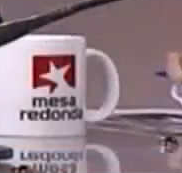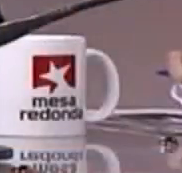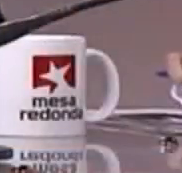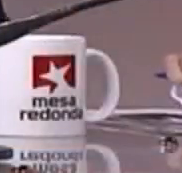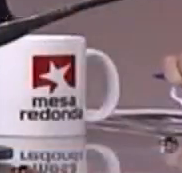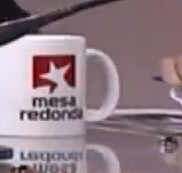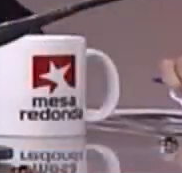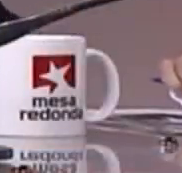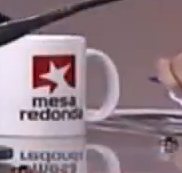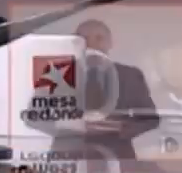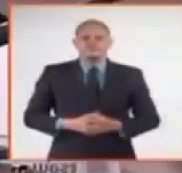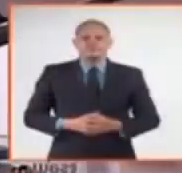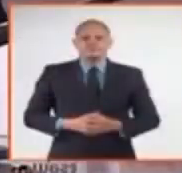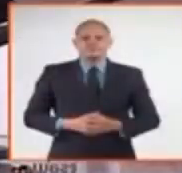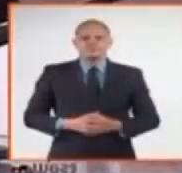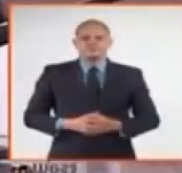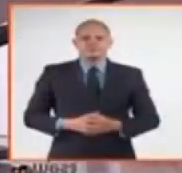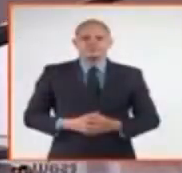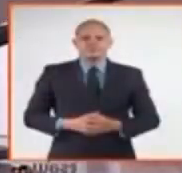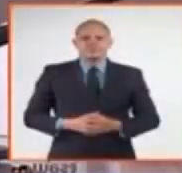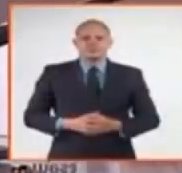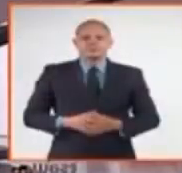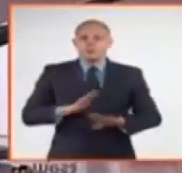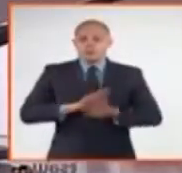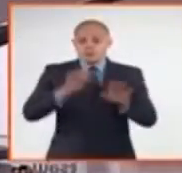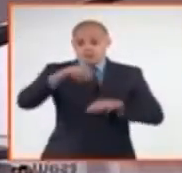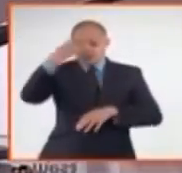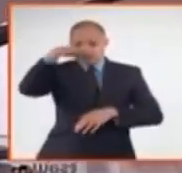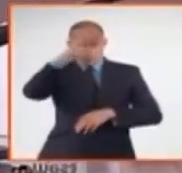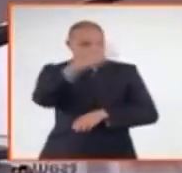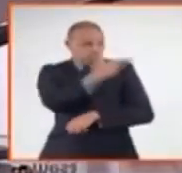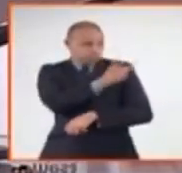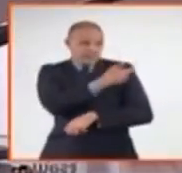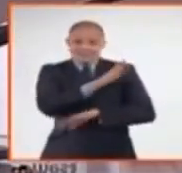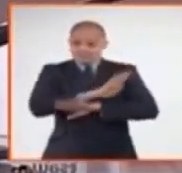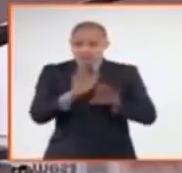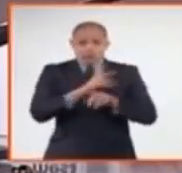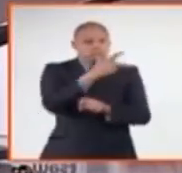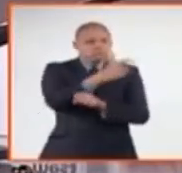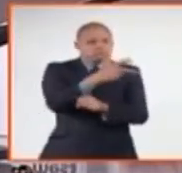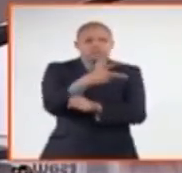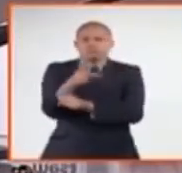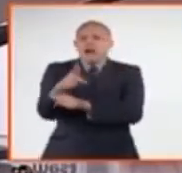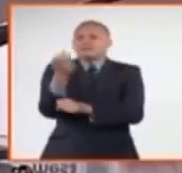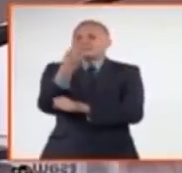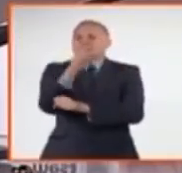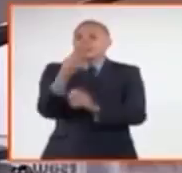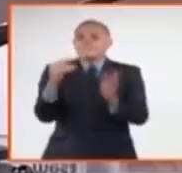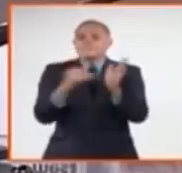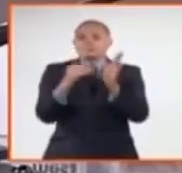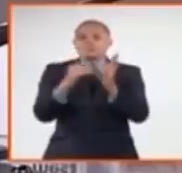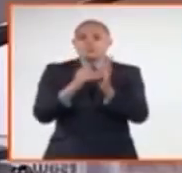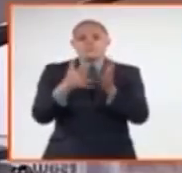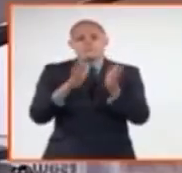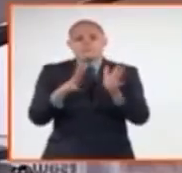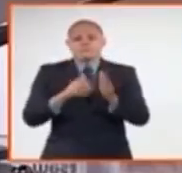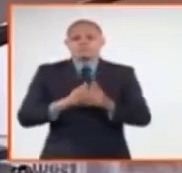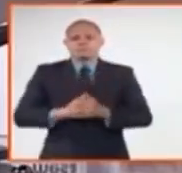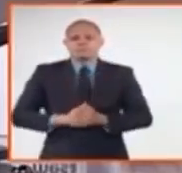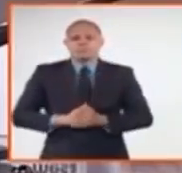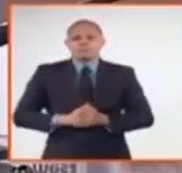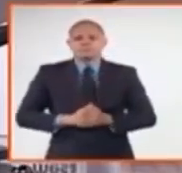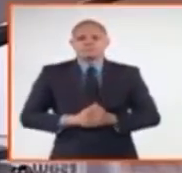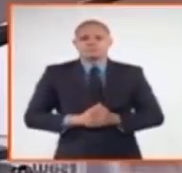bueno más de 13 millones de dosis de vacunas ya están en brazos de los cubanos pero a la vez se han dado en los últimos